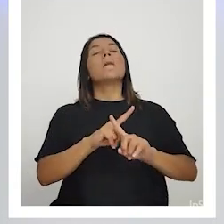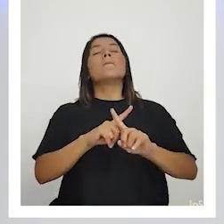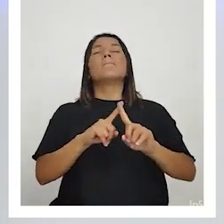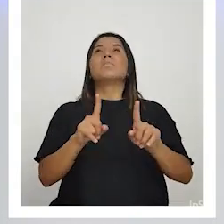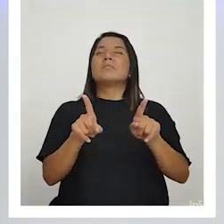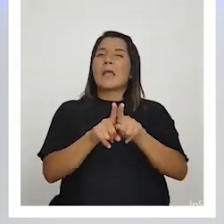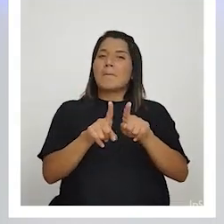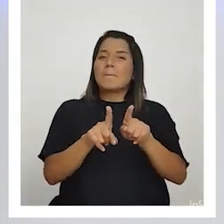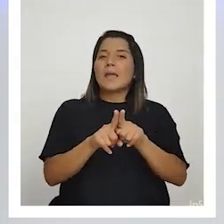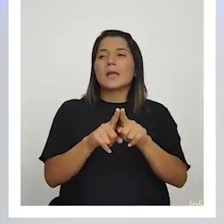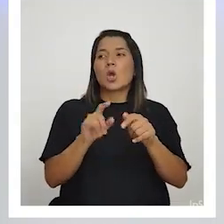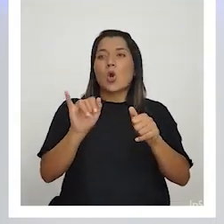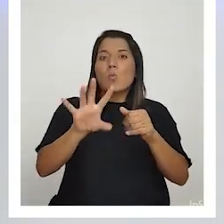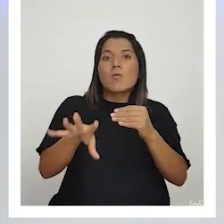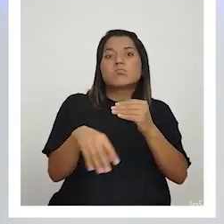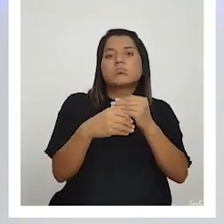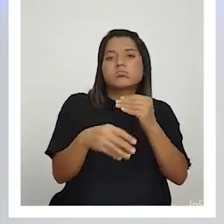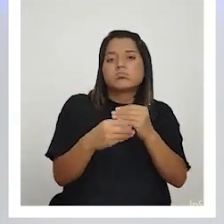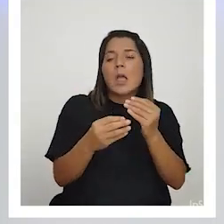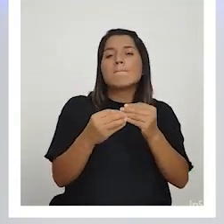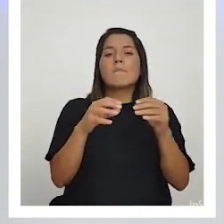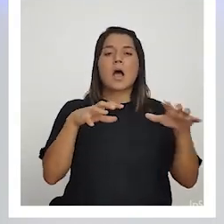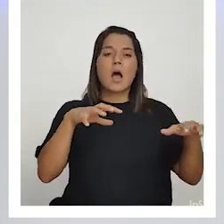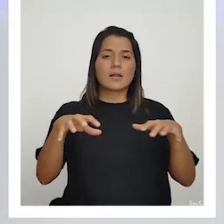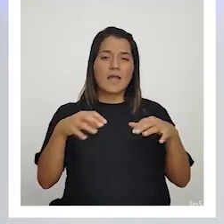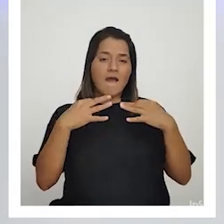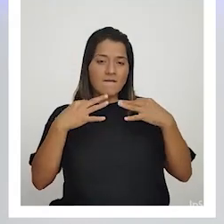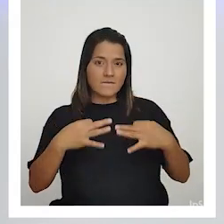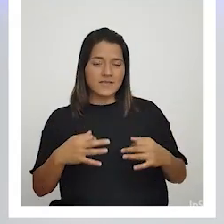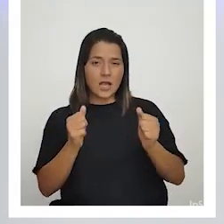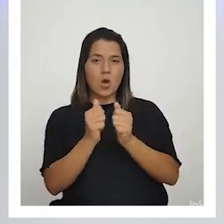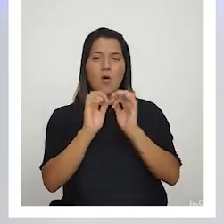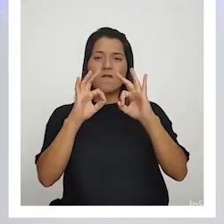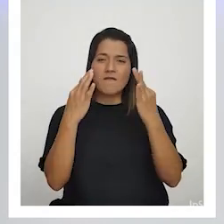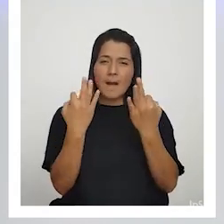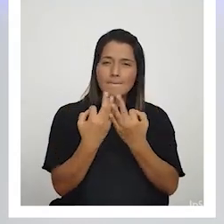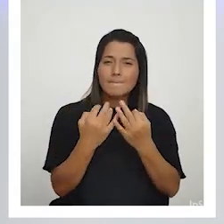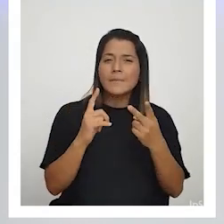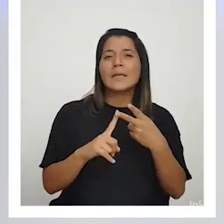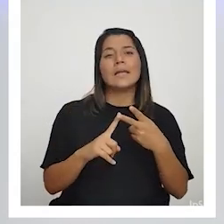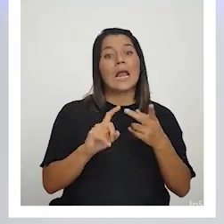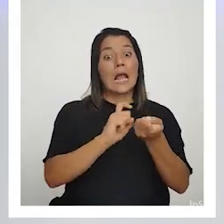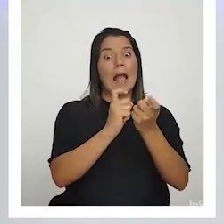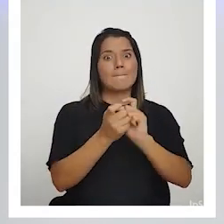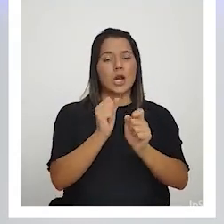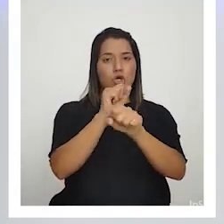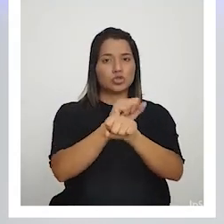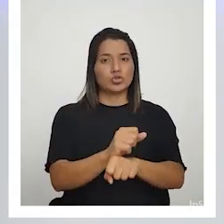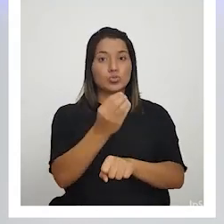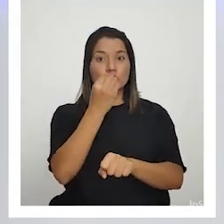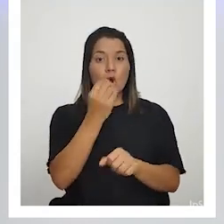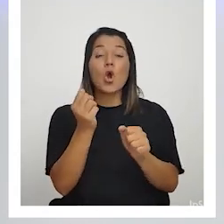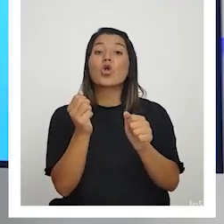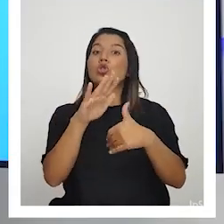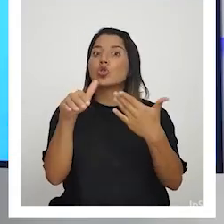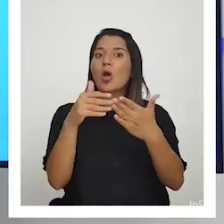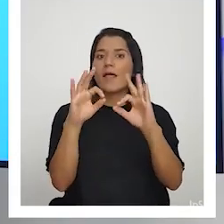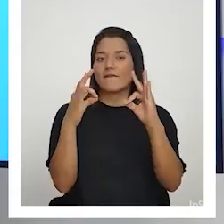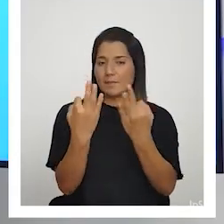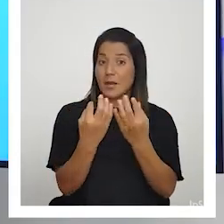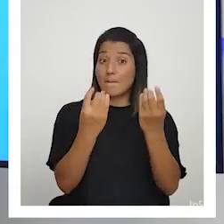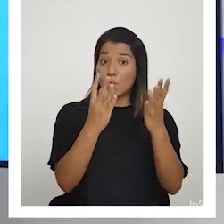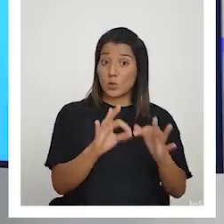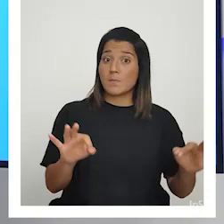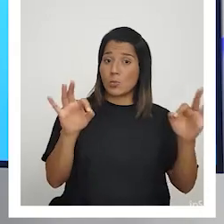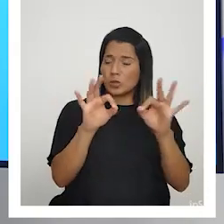más actividad física en familia, ver los hábitos como familia, ¿verdad? Es muy importante. Ahora, doctora, ¿qué pasa cuando papá y